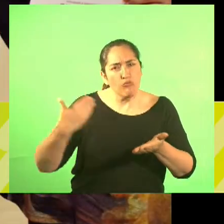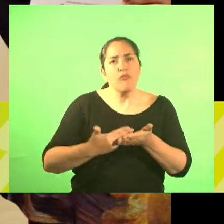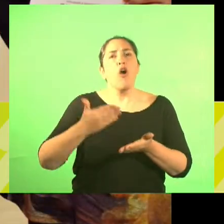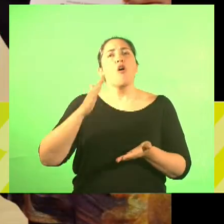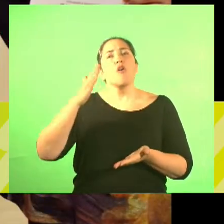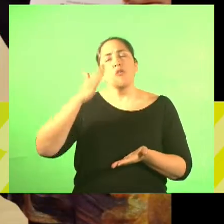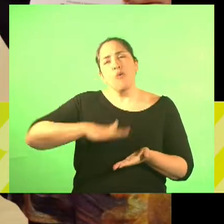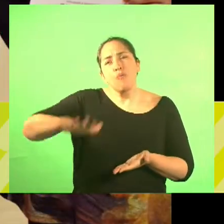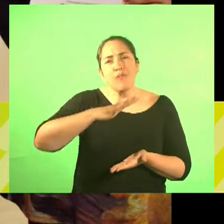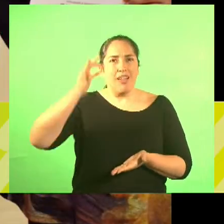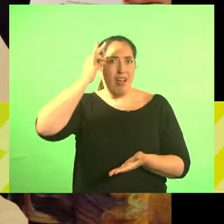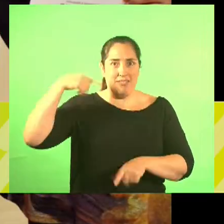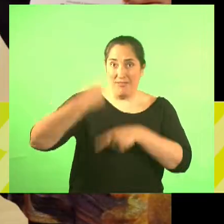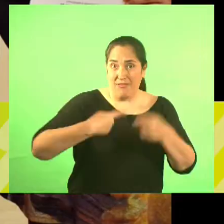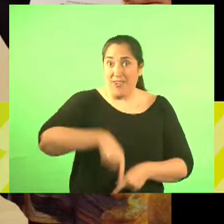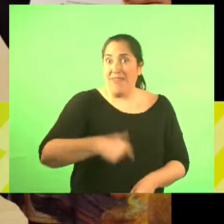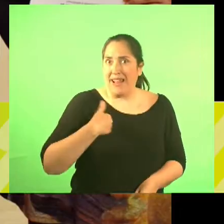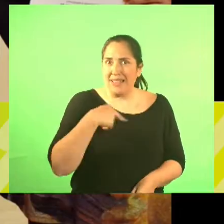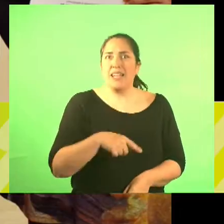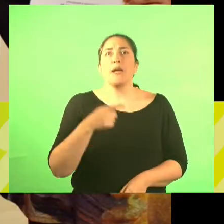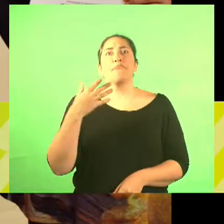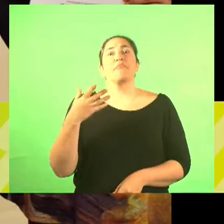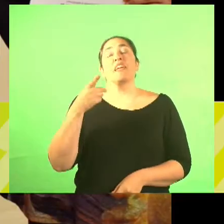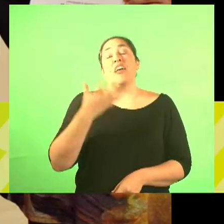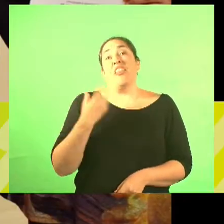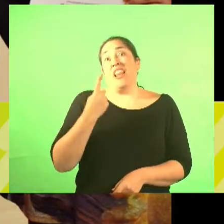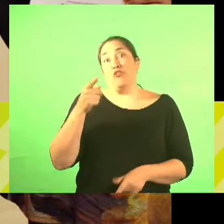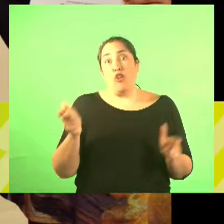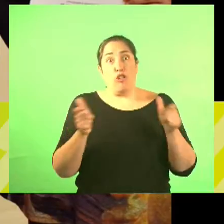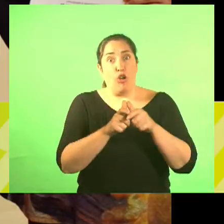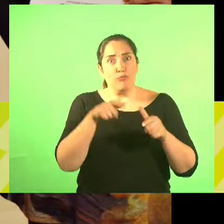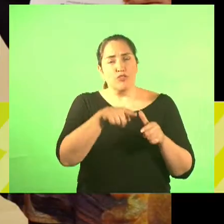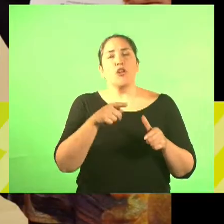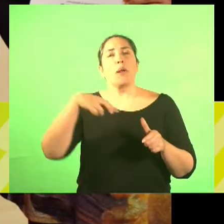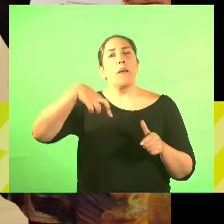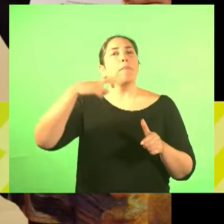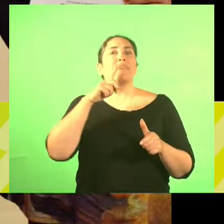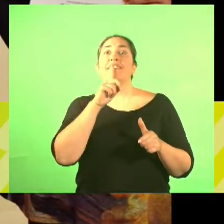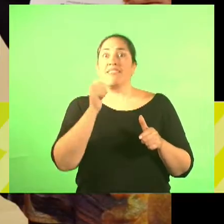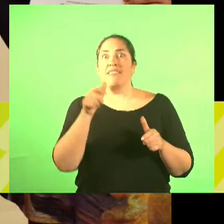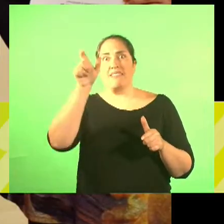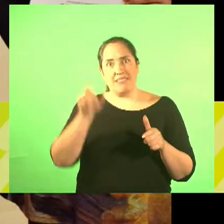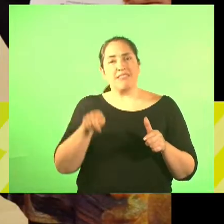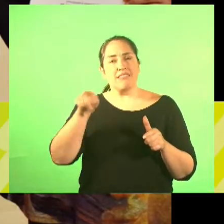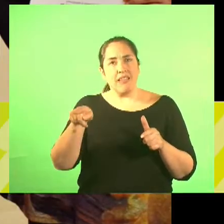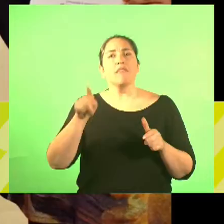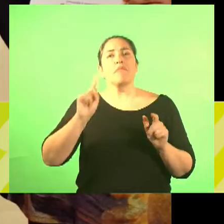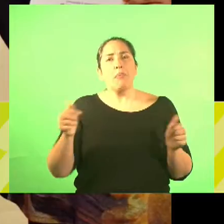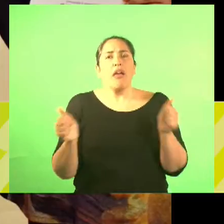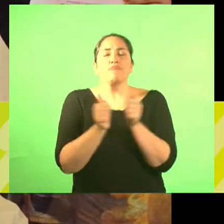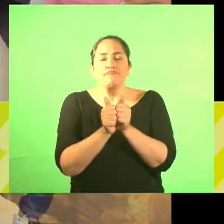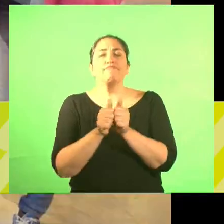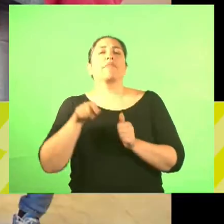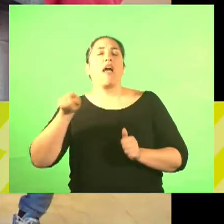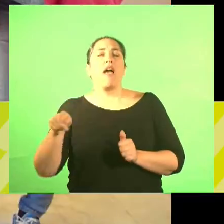Comunidad Afroargentina, Federico Pita, director de la Comisión, junto con la delegada de INADI en Mendoza, Consuelo